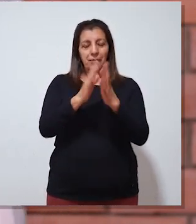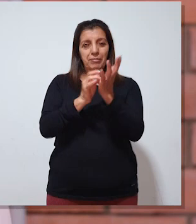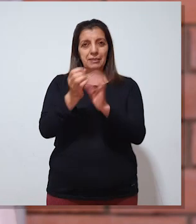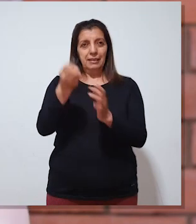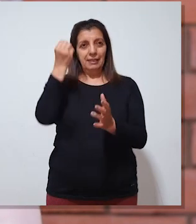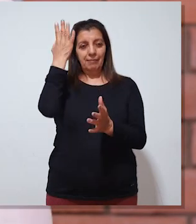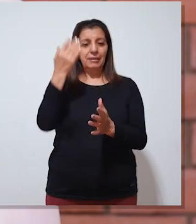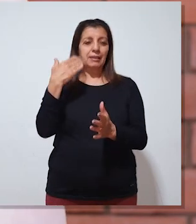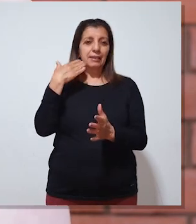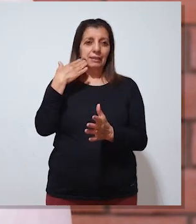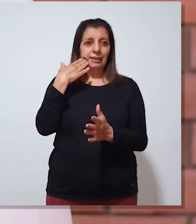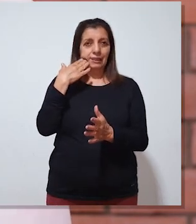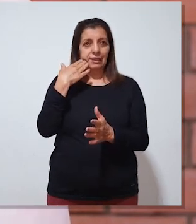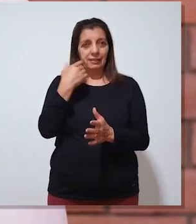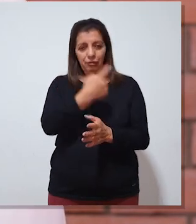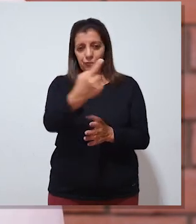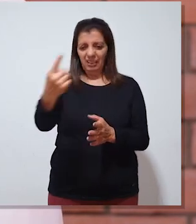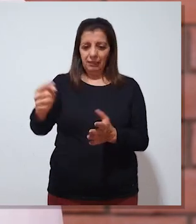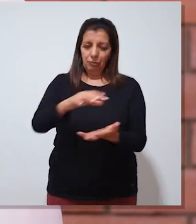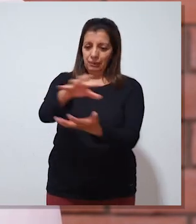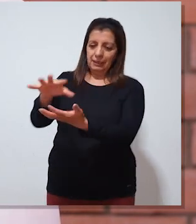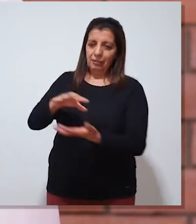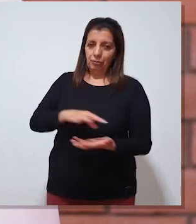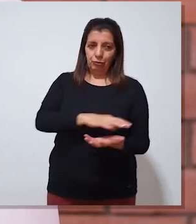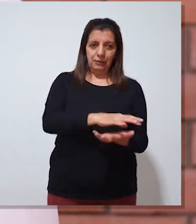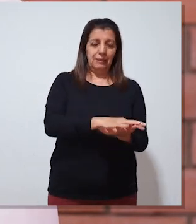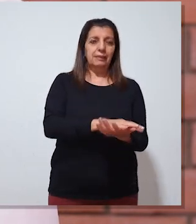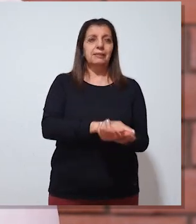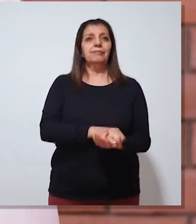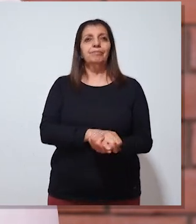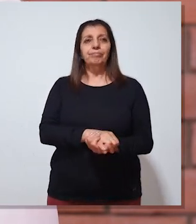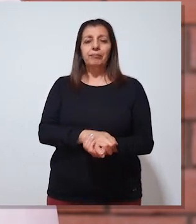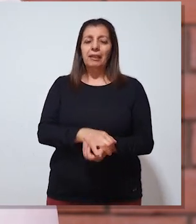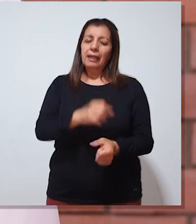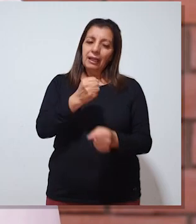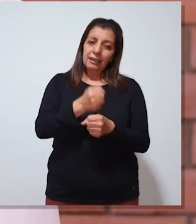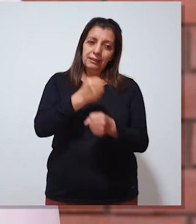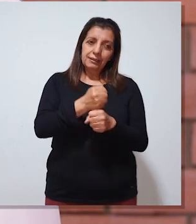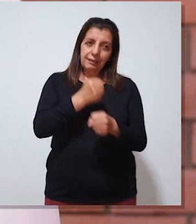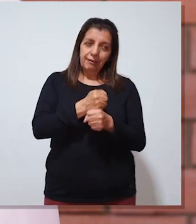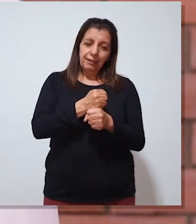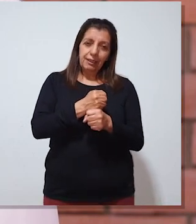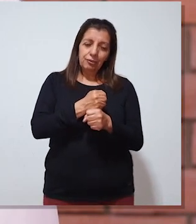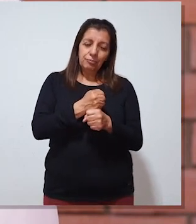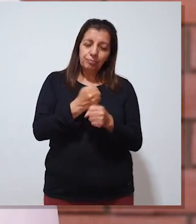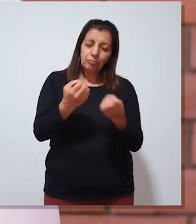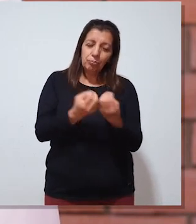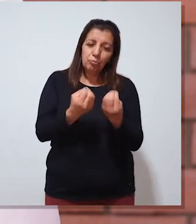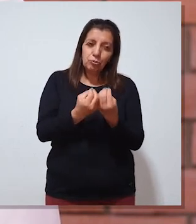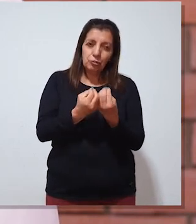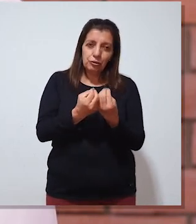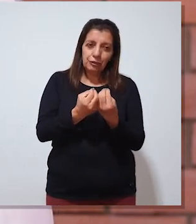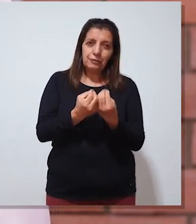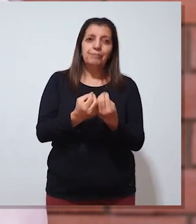los sacerdotes, para los consagrados. Allí la laboriosidad permitió adaptar los templos e iglesias a las